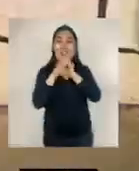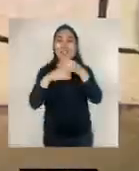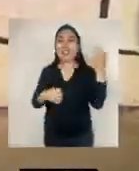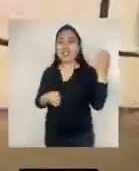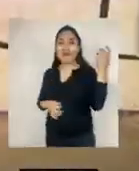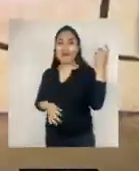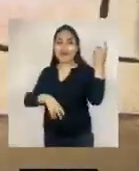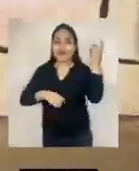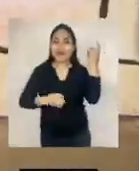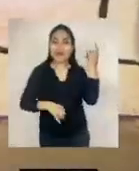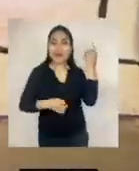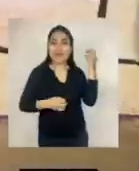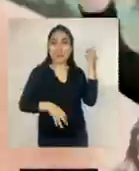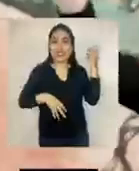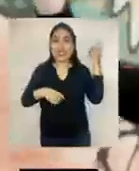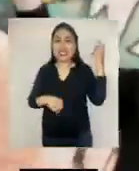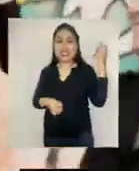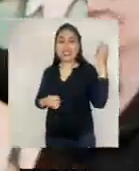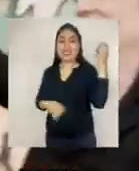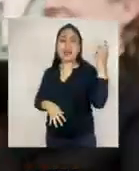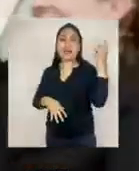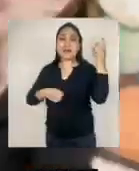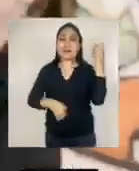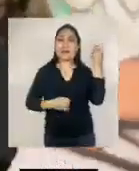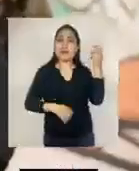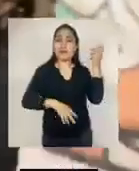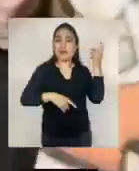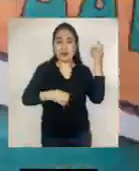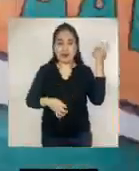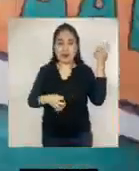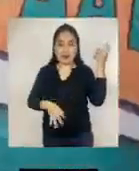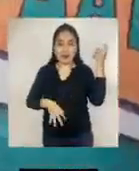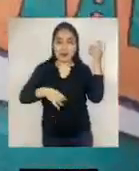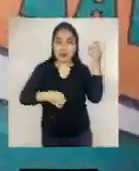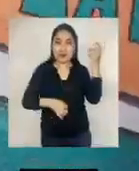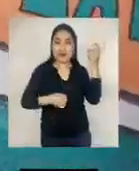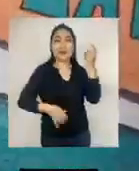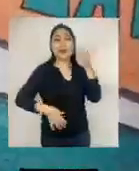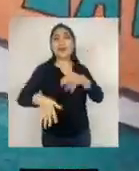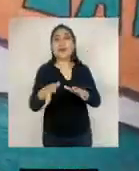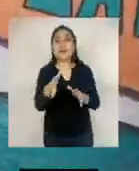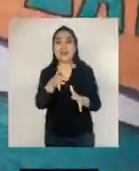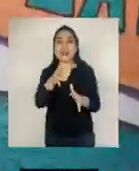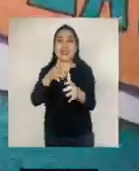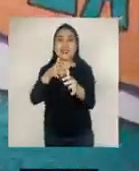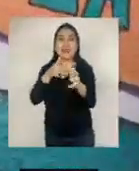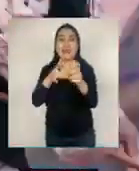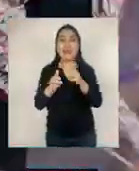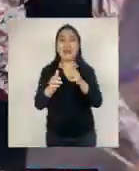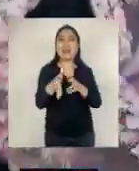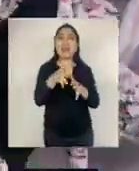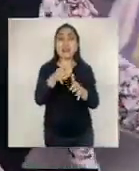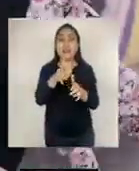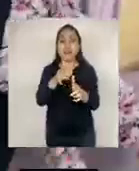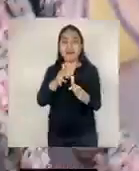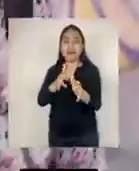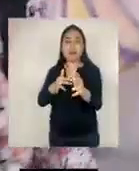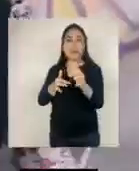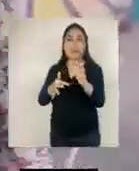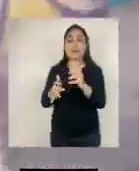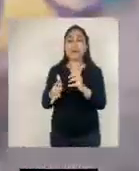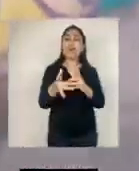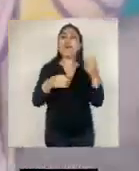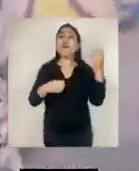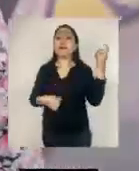compromiso muy... Eso te iba a decir, responde un compromiso al final del día. Pero claro, es un compromiso y es amor finalmente. Nosotros amamos lo que hacemos